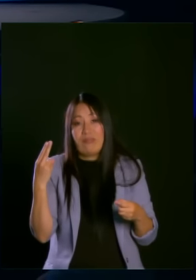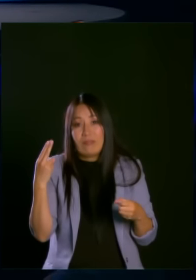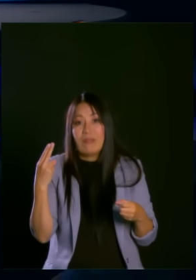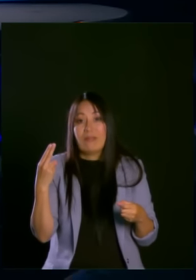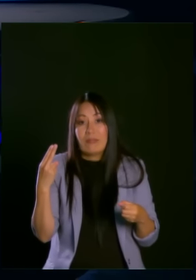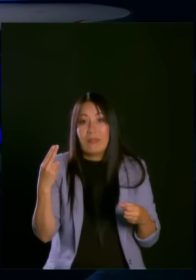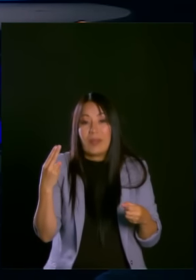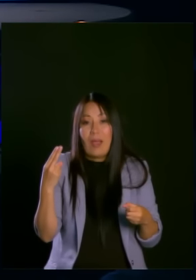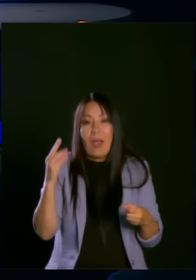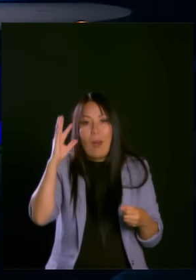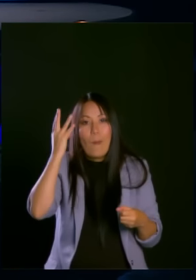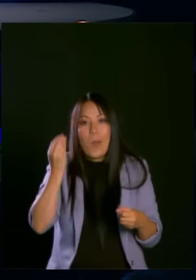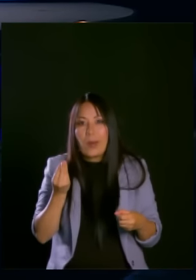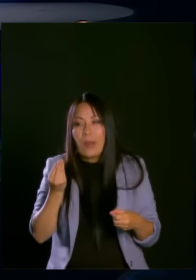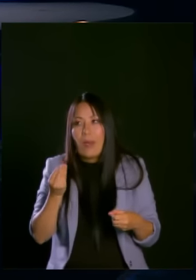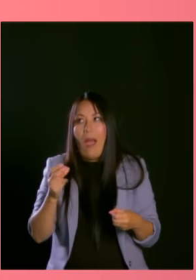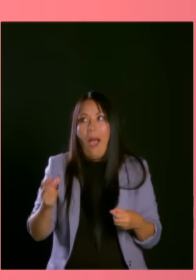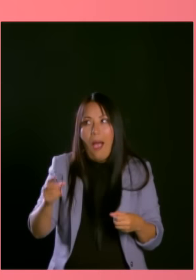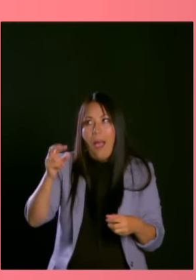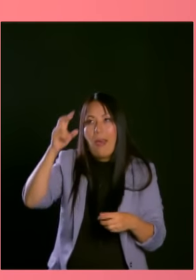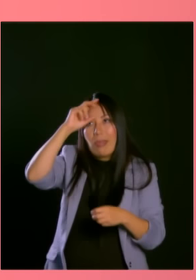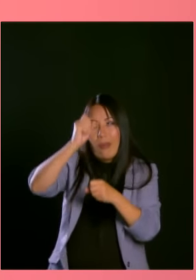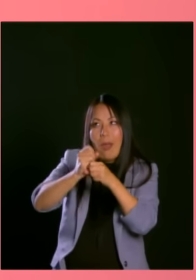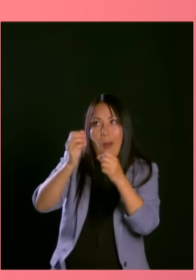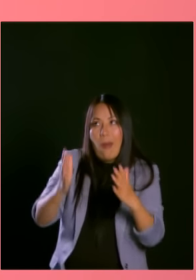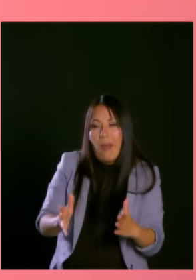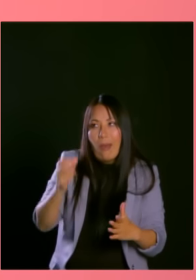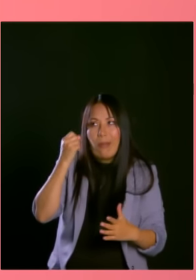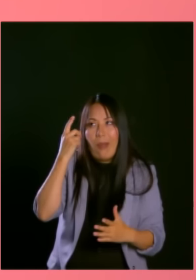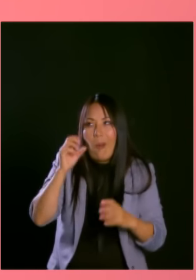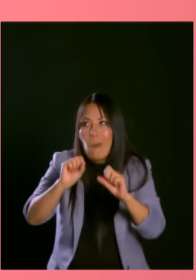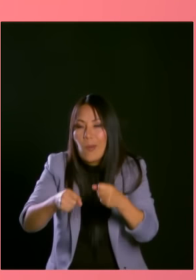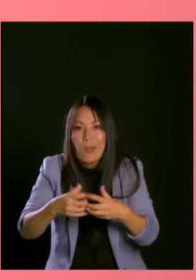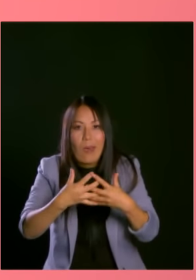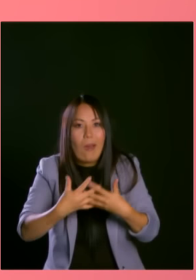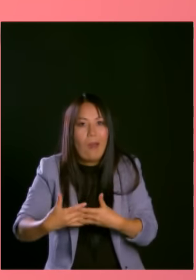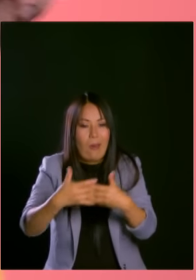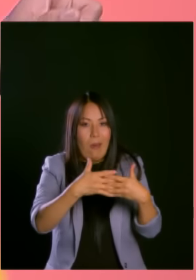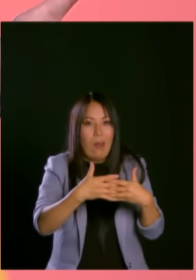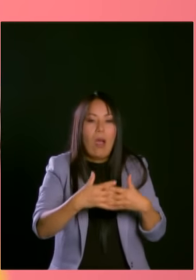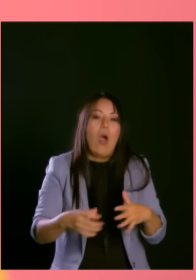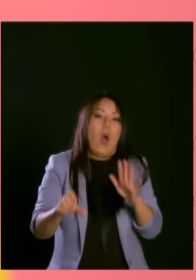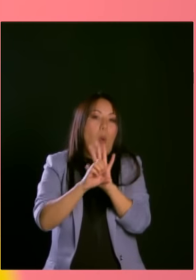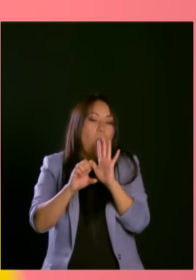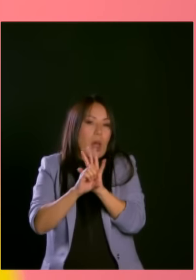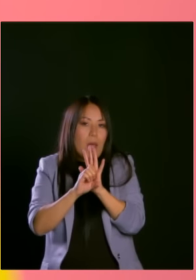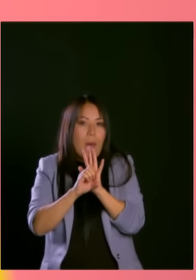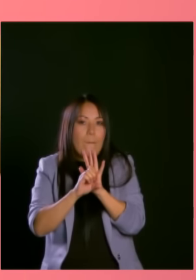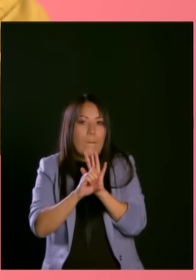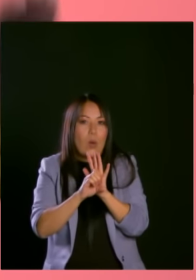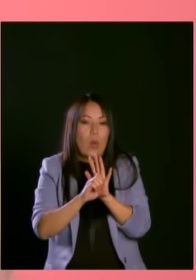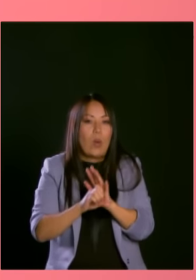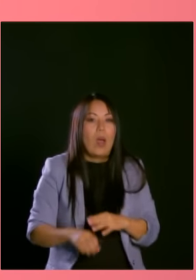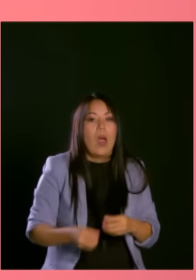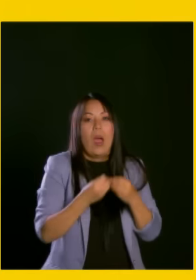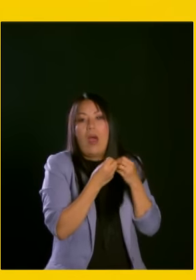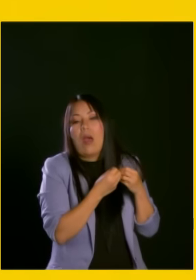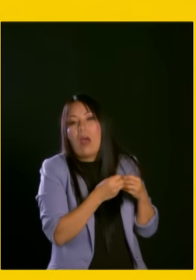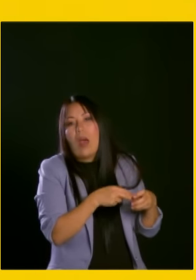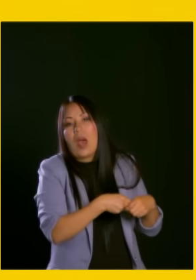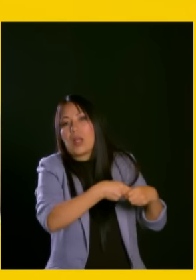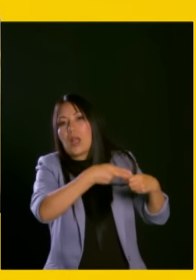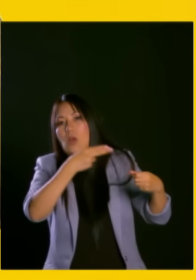¿Todavía están acá? Y a mucha gente le pasó eso, no porque renunciaron, como aquí dice, el que no está dispuesto a renunciar